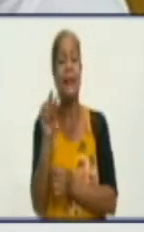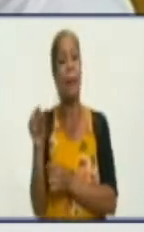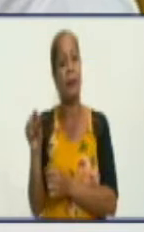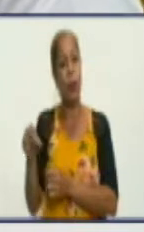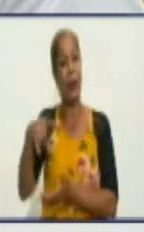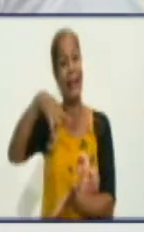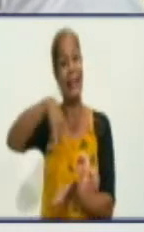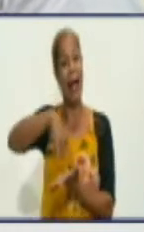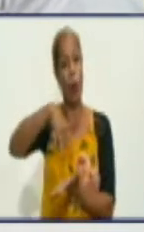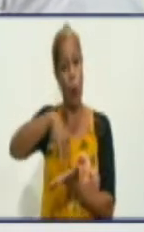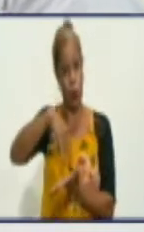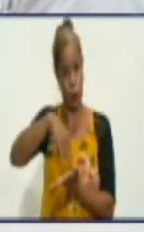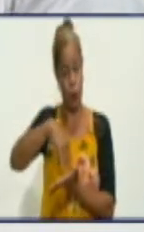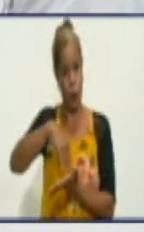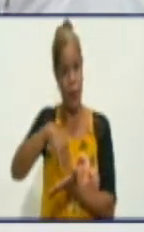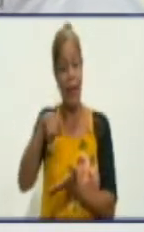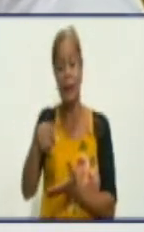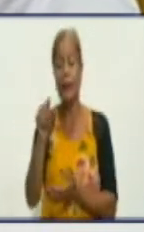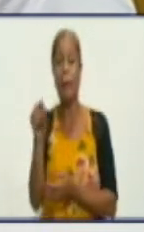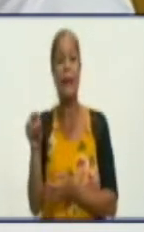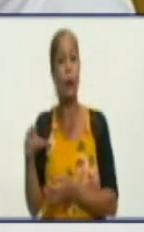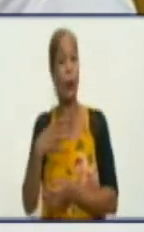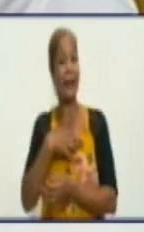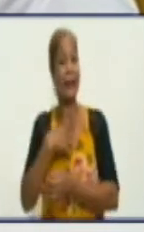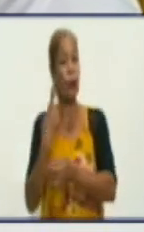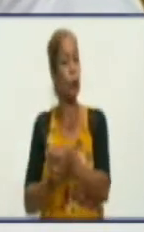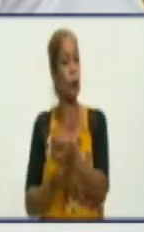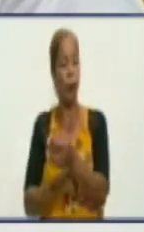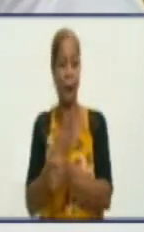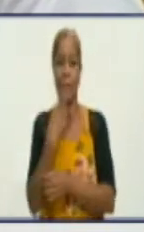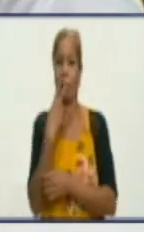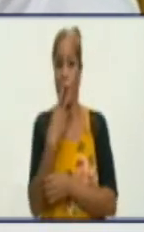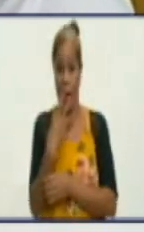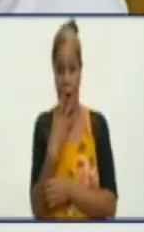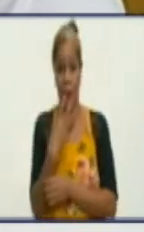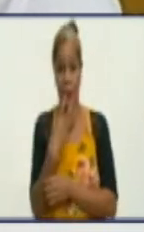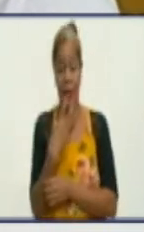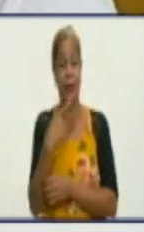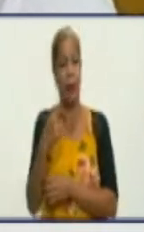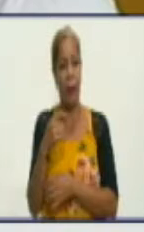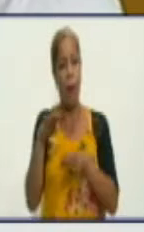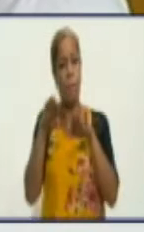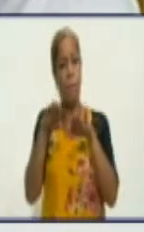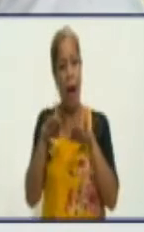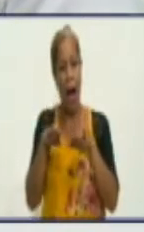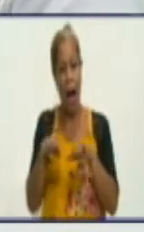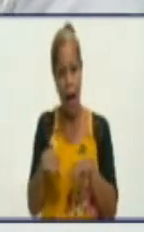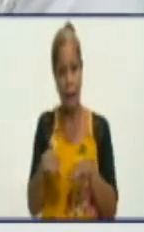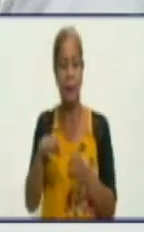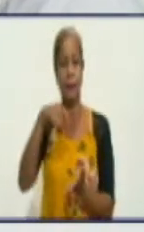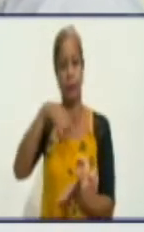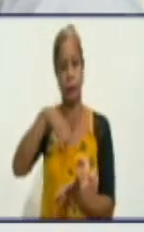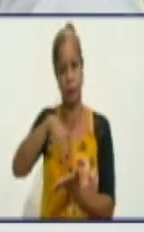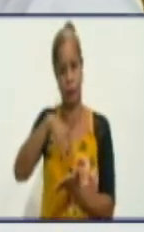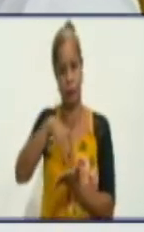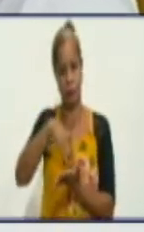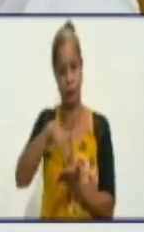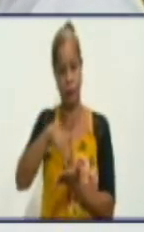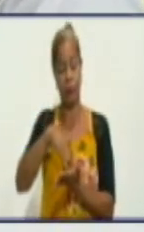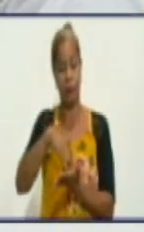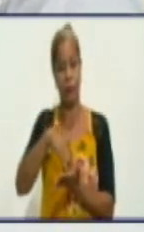obeso, tiene que tratar de ir bajando su índice corporal a uno más estable, o sea, principalmente por debajo de un